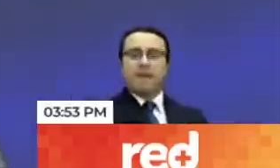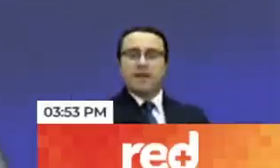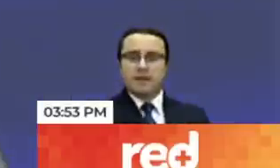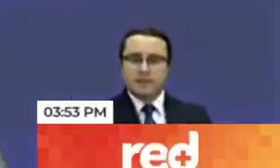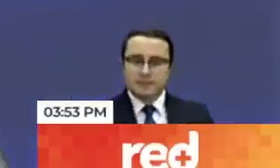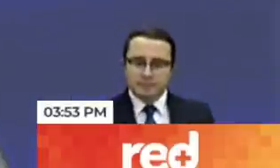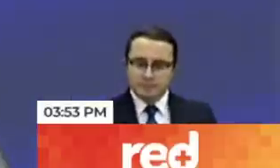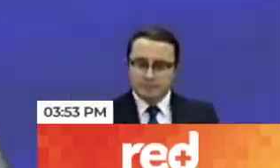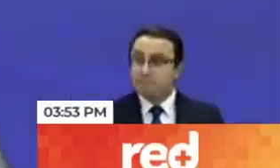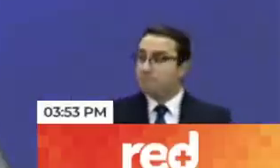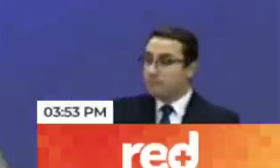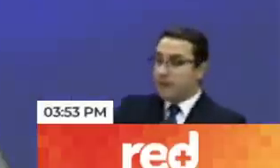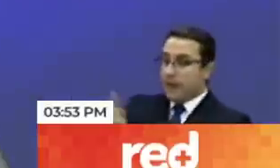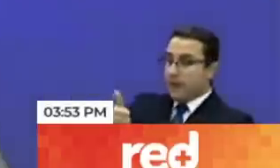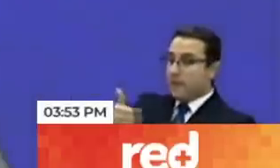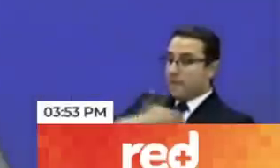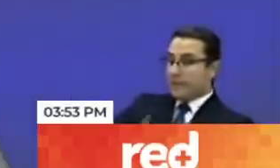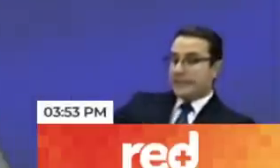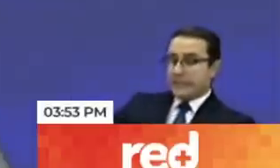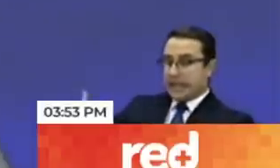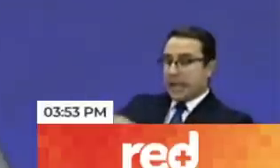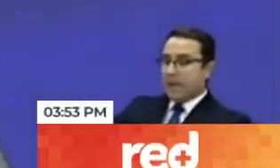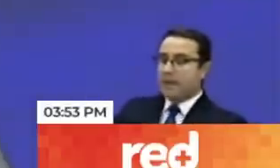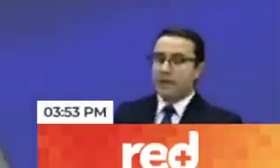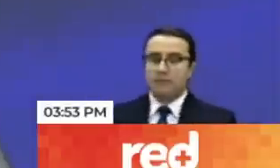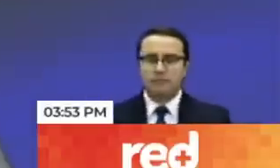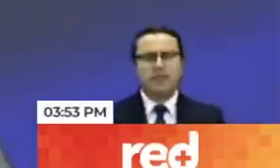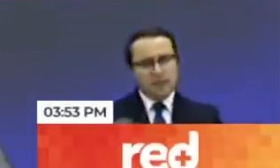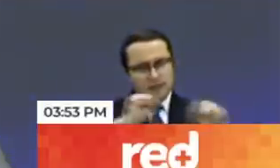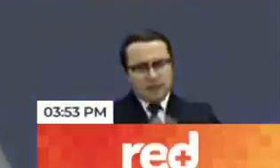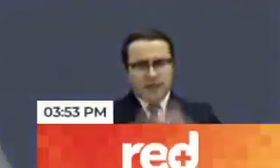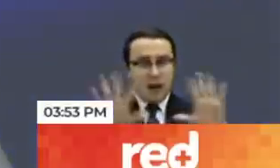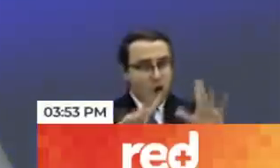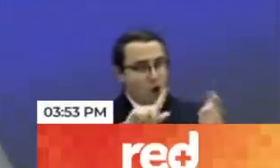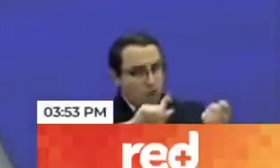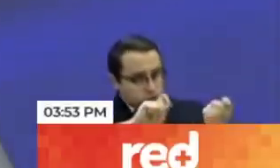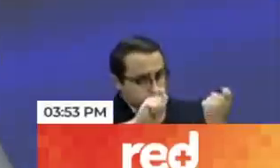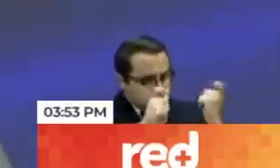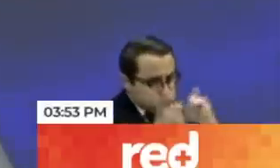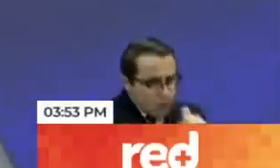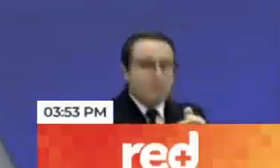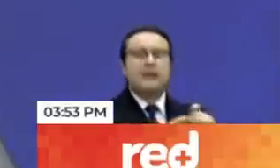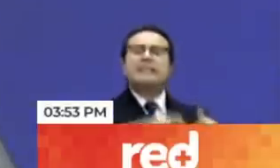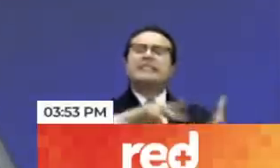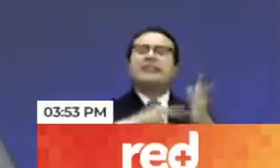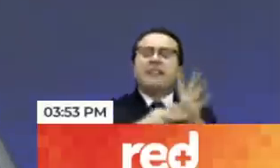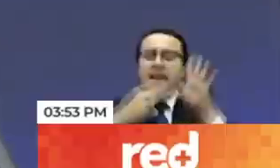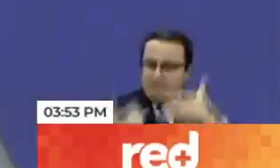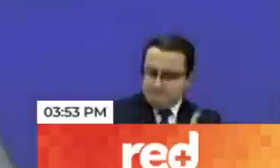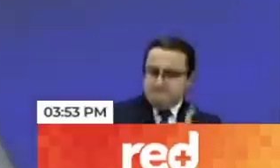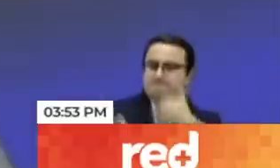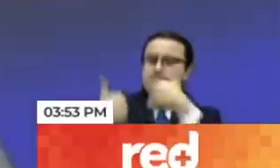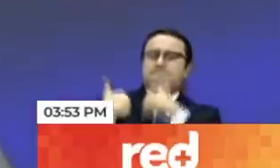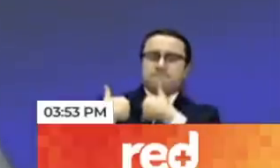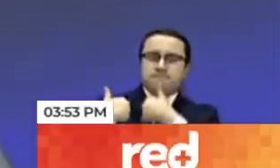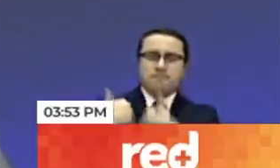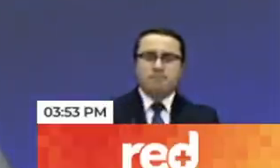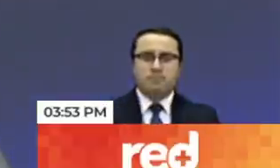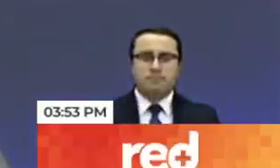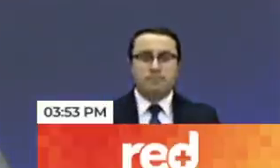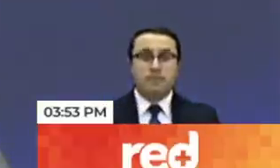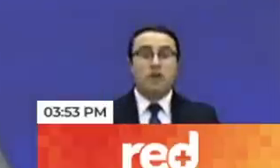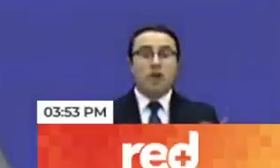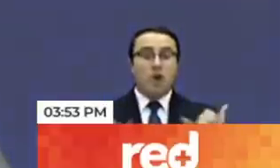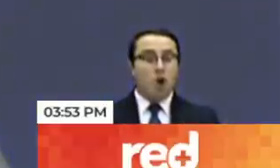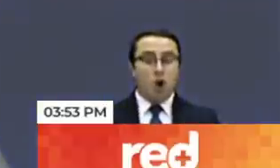Por supuesto que las reformas implican una gran responsabilidad de quienes aquí estamos. Esta es una sesión del